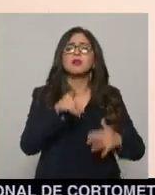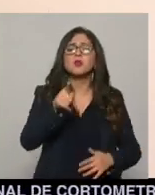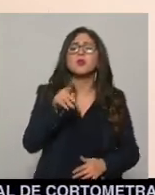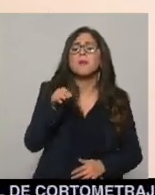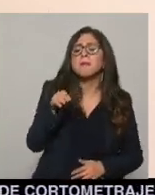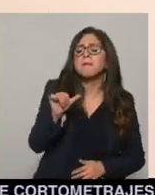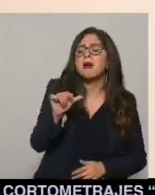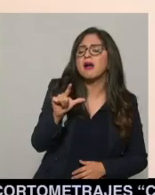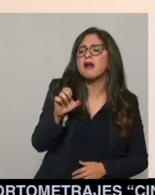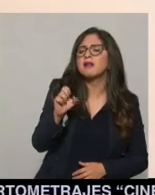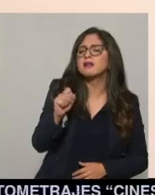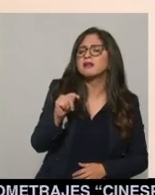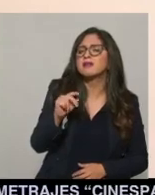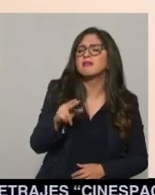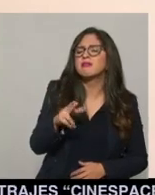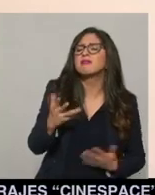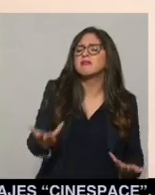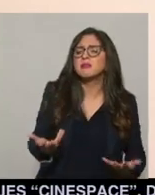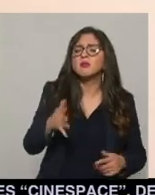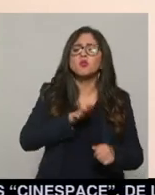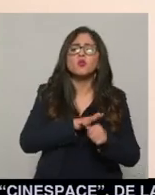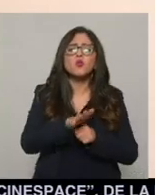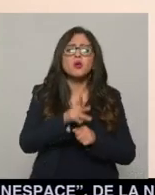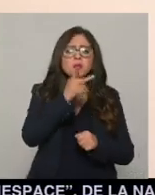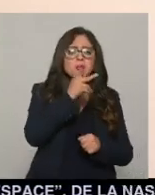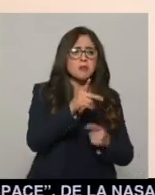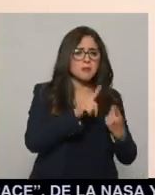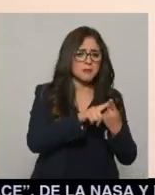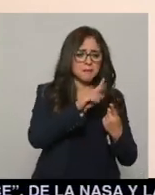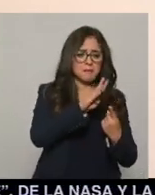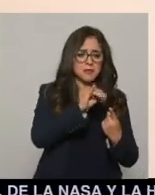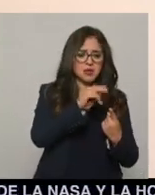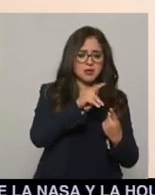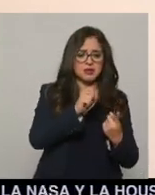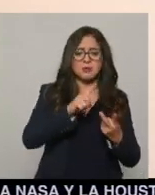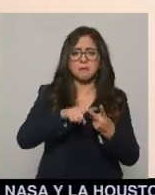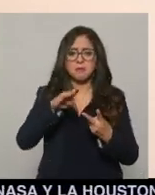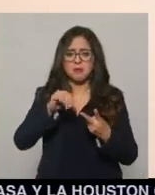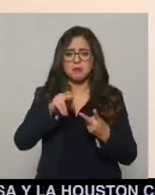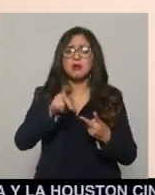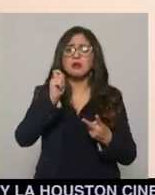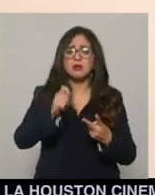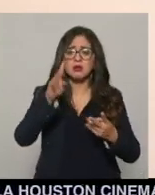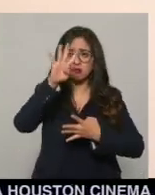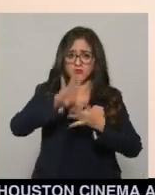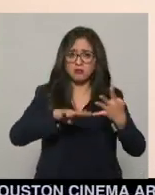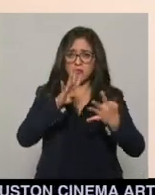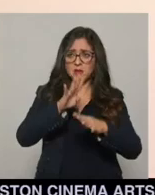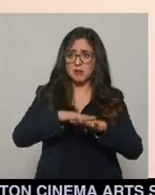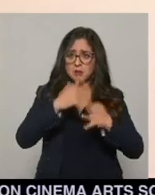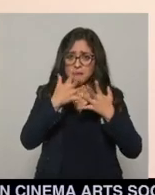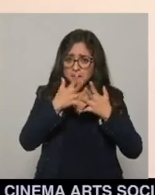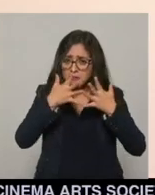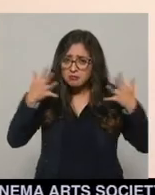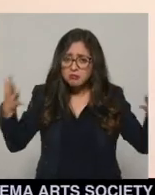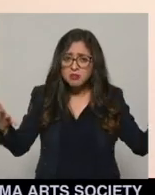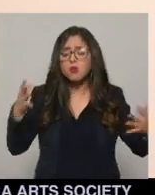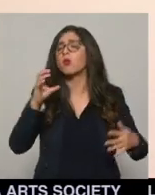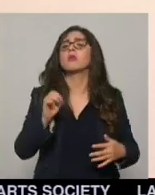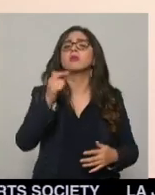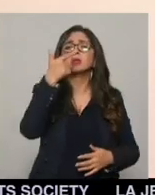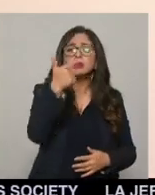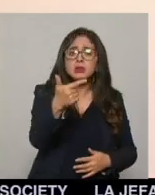los criterios para decir que un animal tiene bienestar o malestar? ¿Hacerle la jaula 30 centímetros más grande? En lugar de hacinar 7 gallinas,